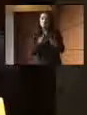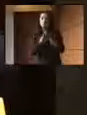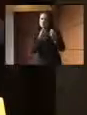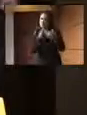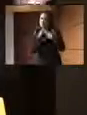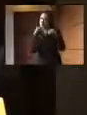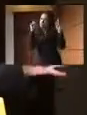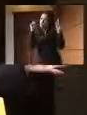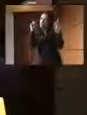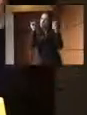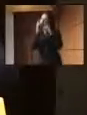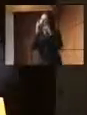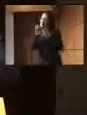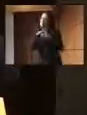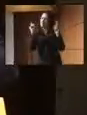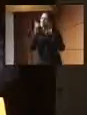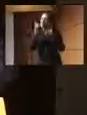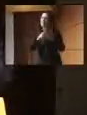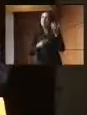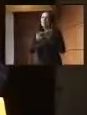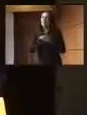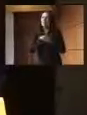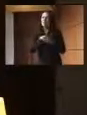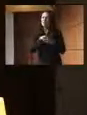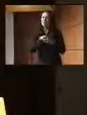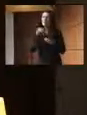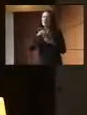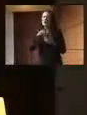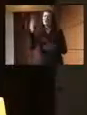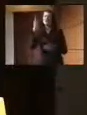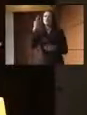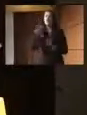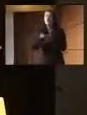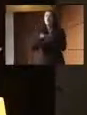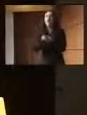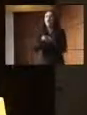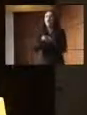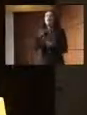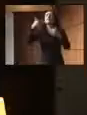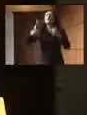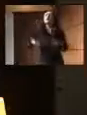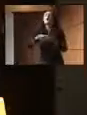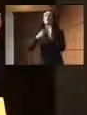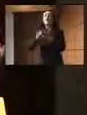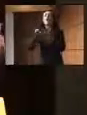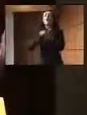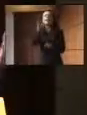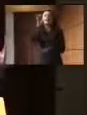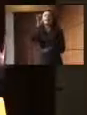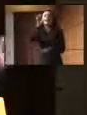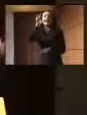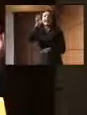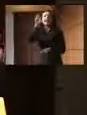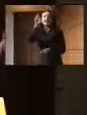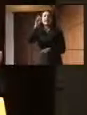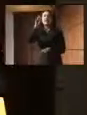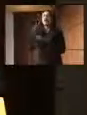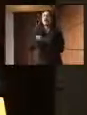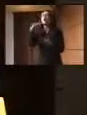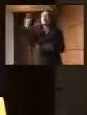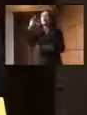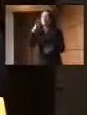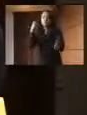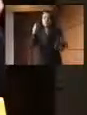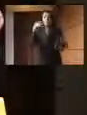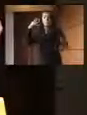conclusión de que lo único que nos faltaba en la Convención era un artículo que prohibiera la Teletón. Es decir, eso era, el impacto tan negativo que la Teletón chilena